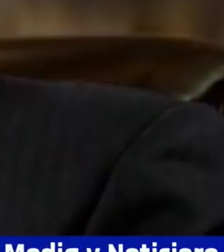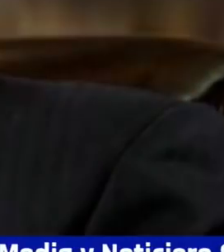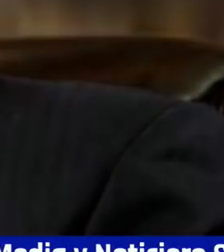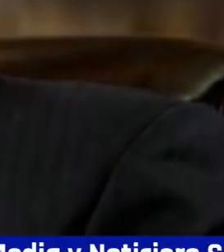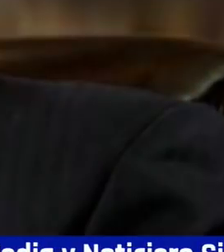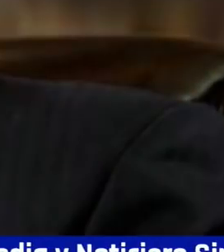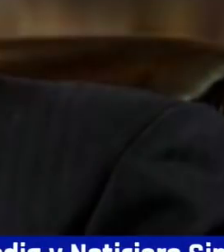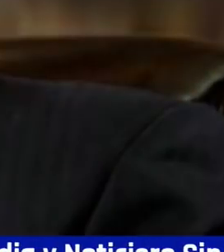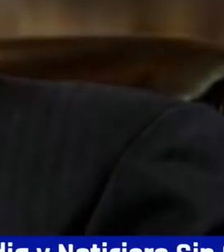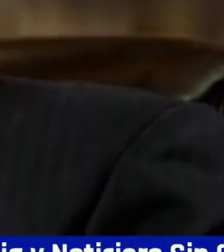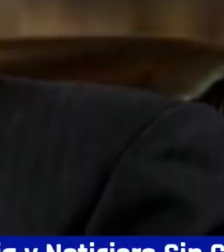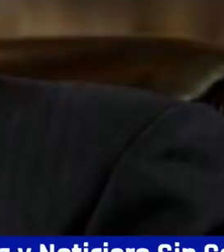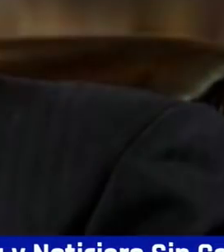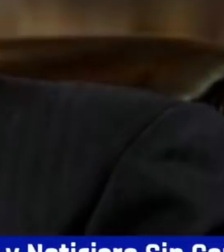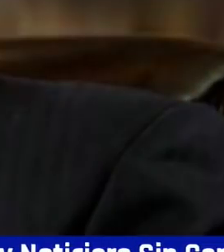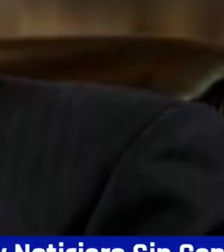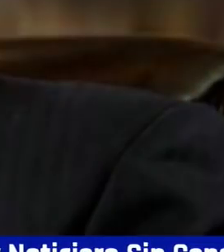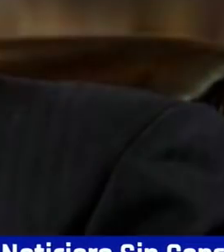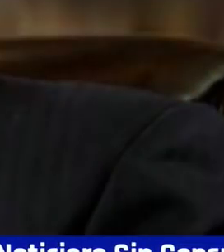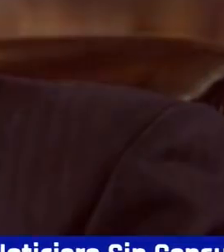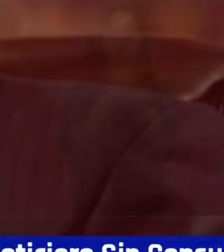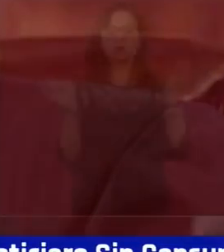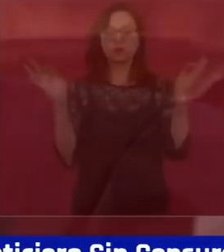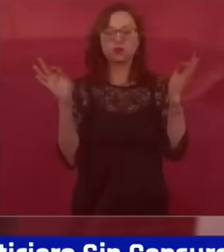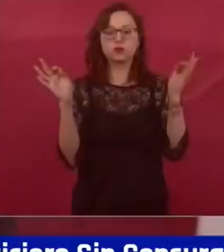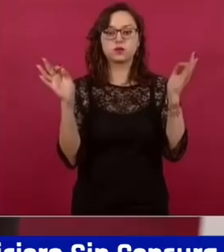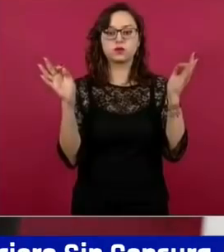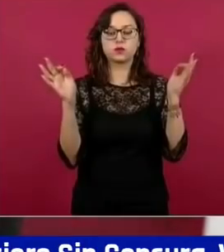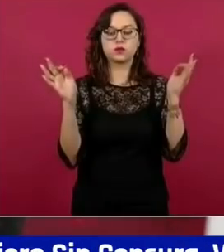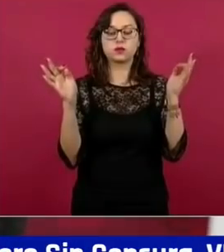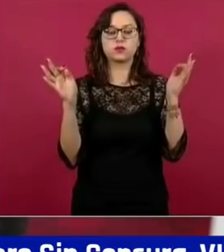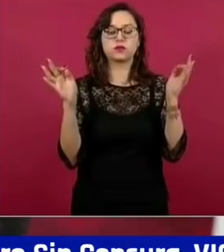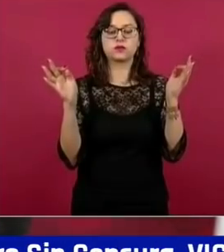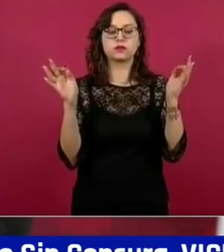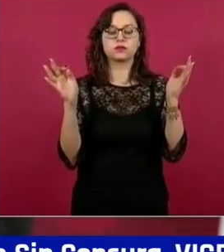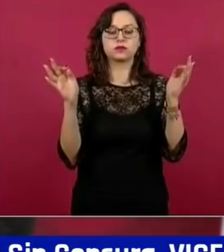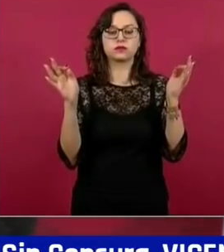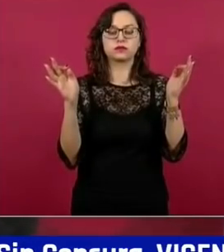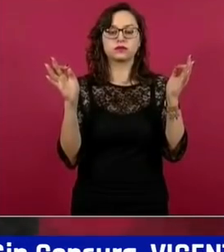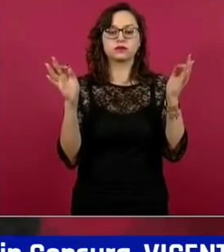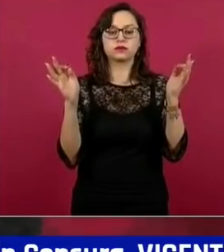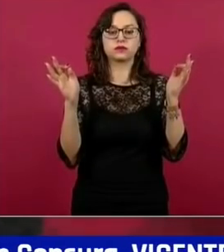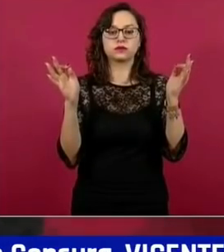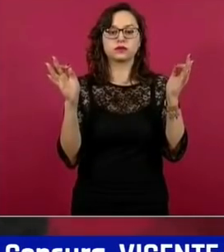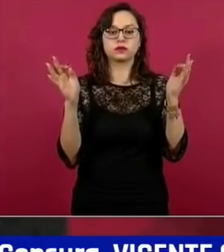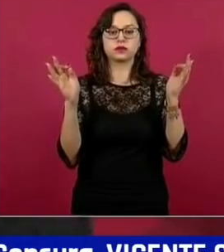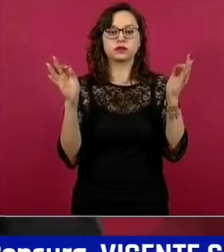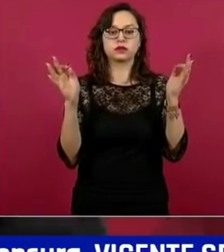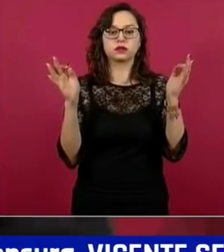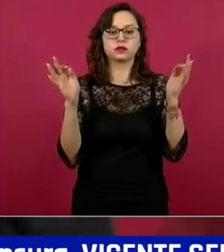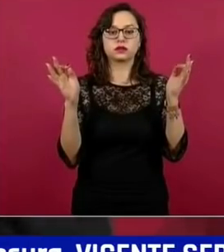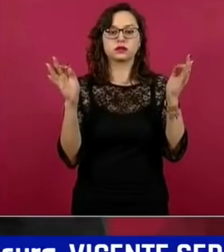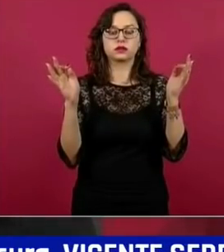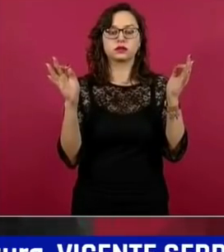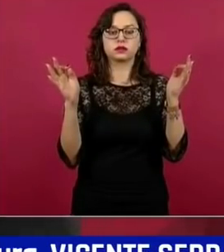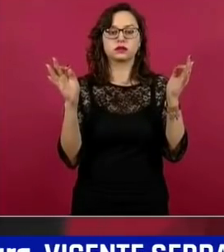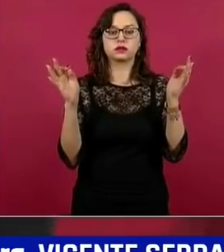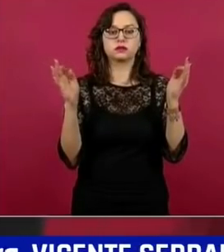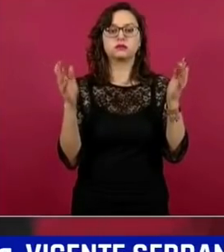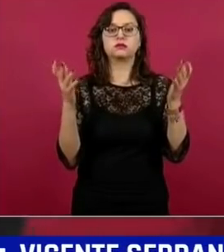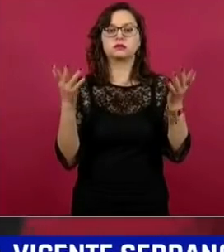López Obrador, ni van a hacer una obra que ocasione una desgracia. Así de sencillo. Más adelante, en